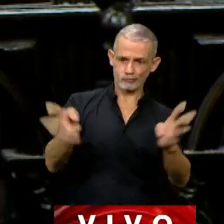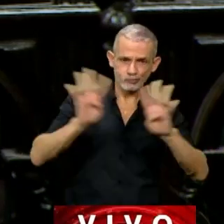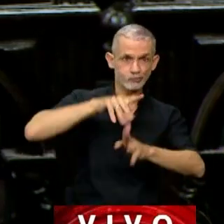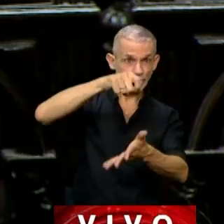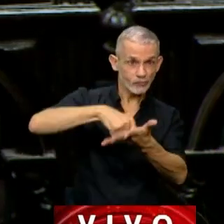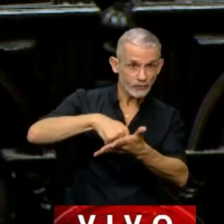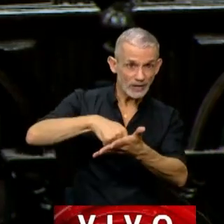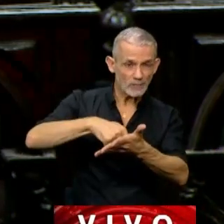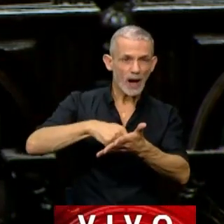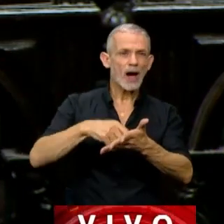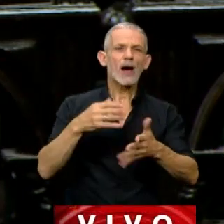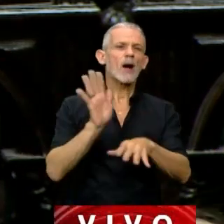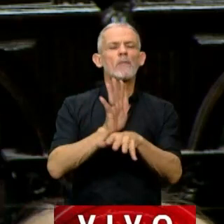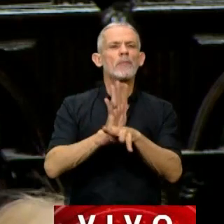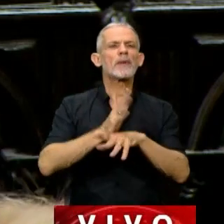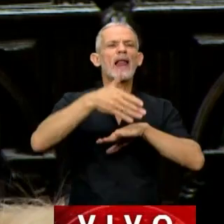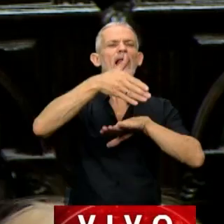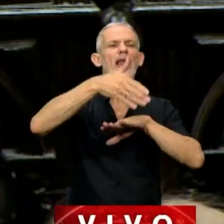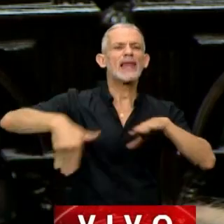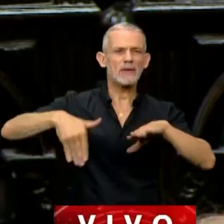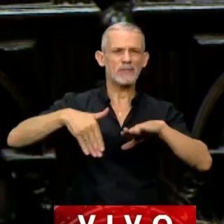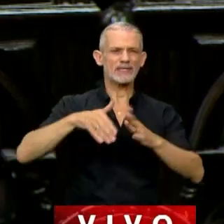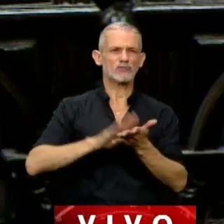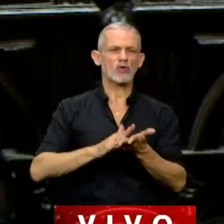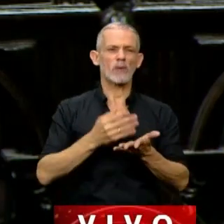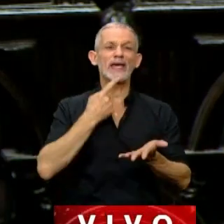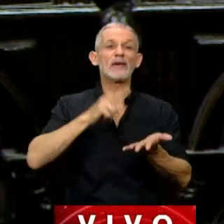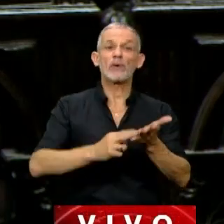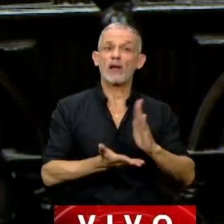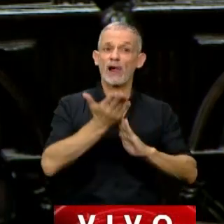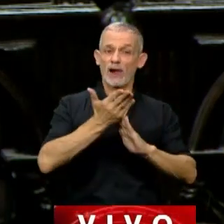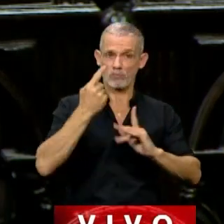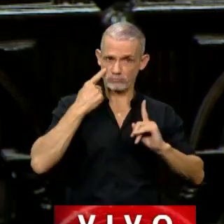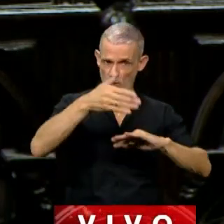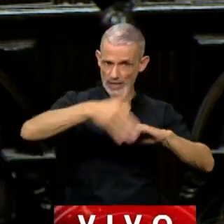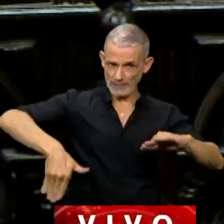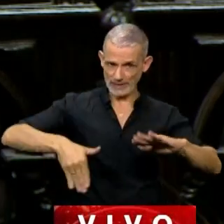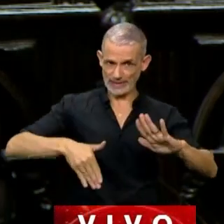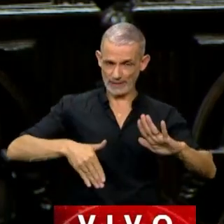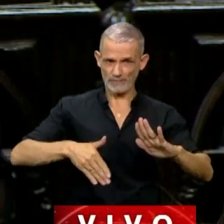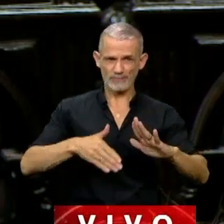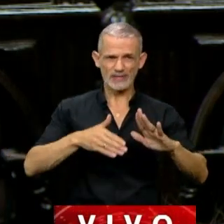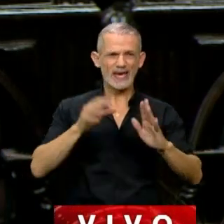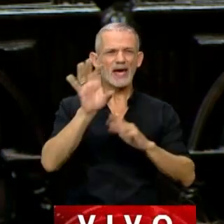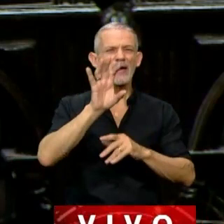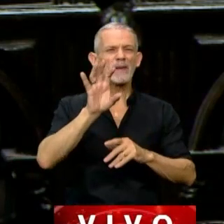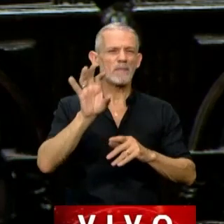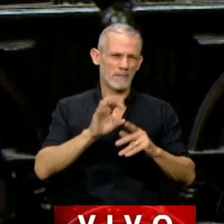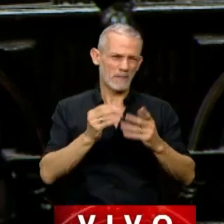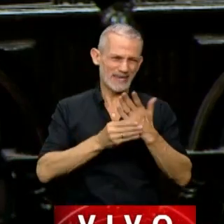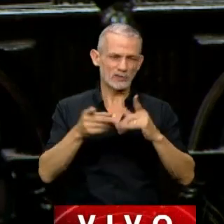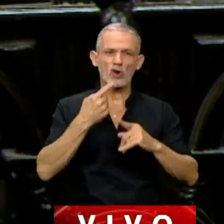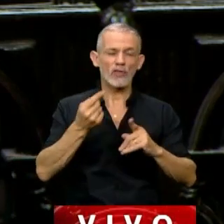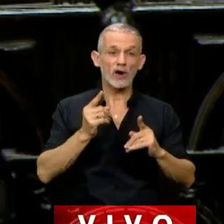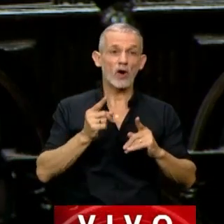la firma se están auto limitando en lo relativo a la suba de impuestos y agregó aquella jurisdicción